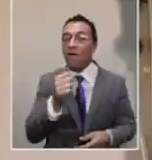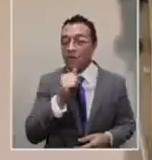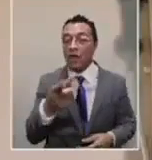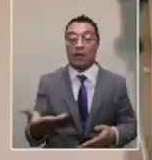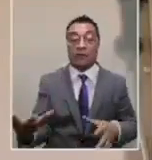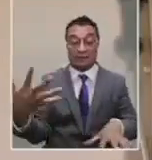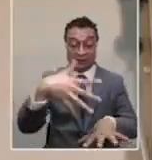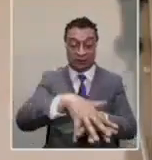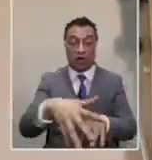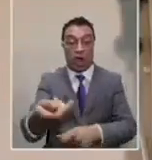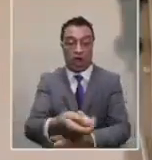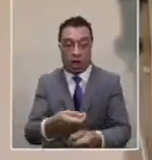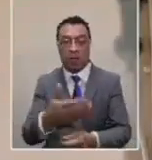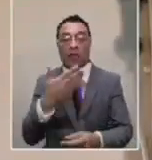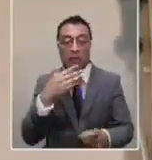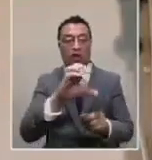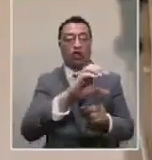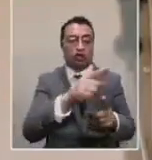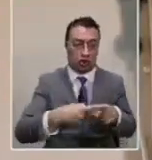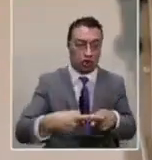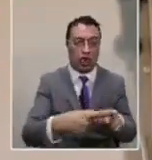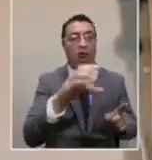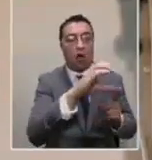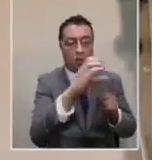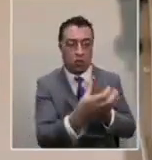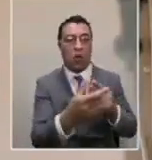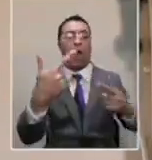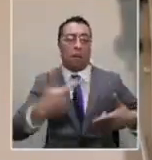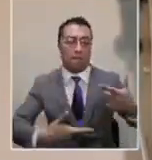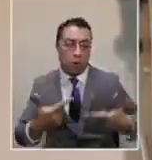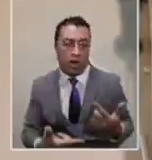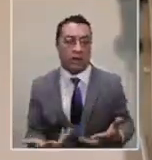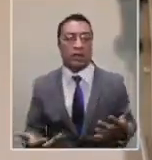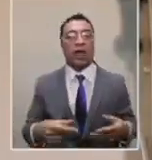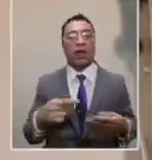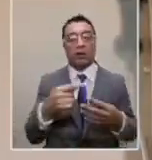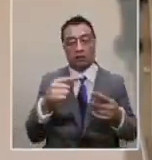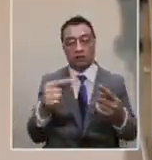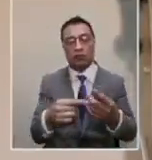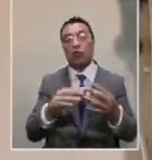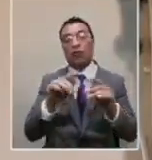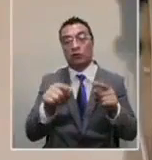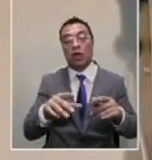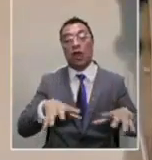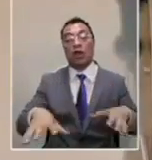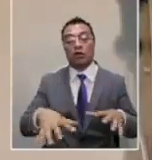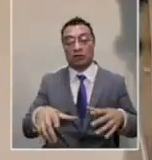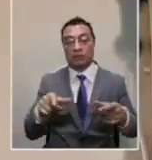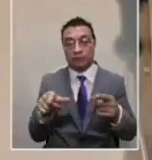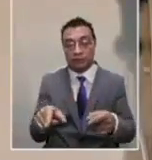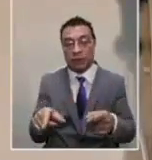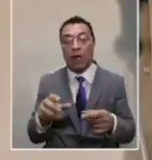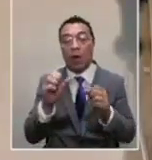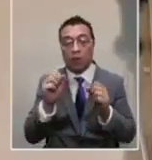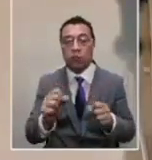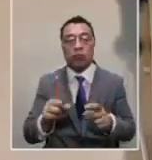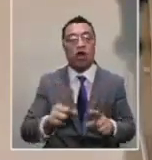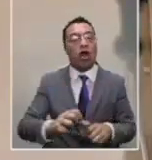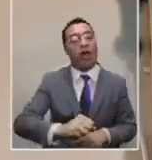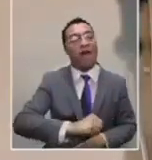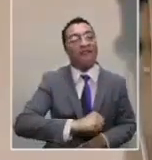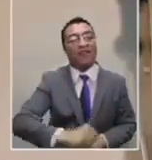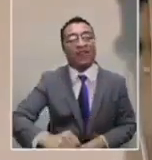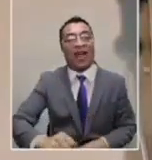proceso de integración económica, sino que integración social, cultural y política a partir de este tipo de fenómenos que